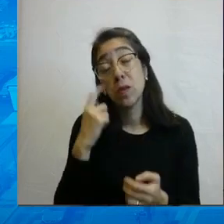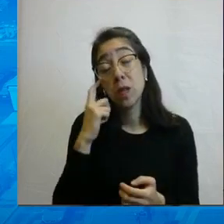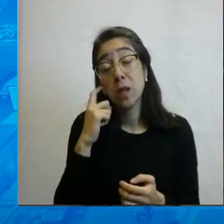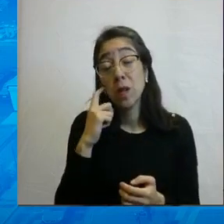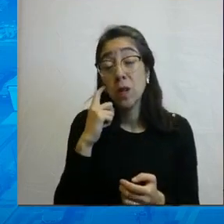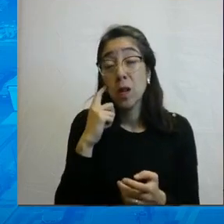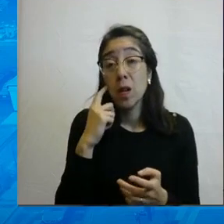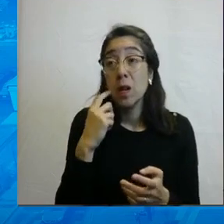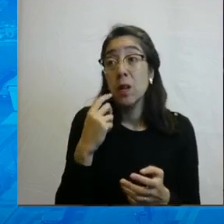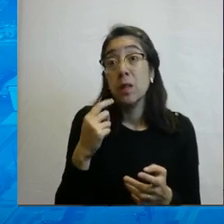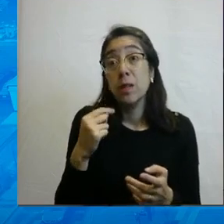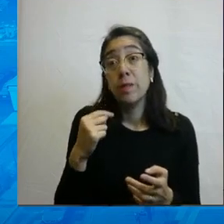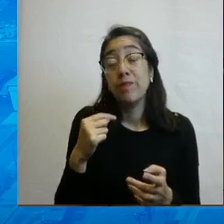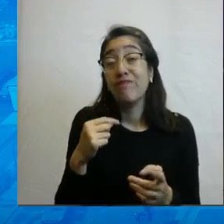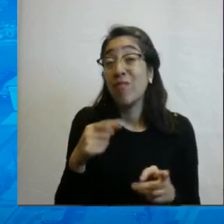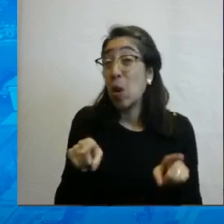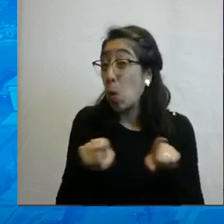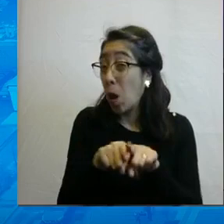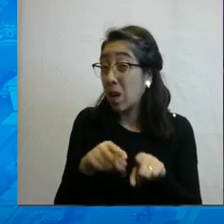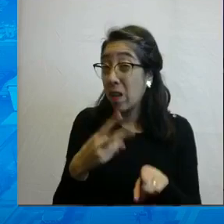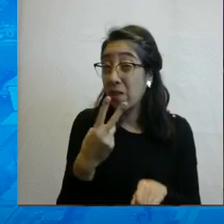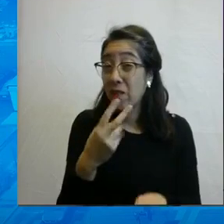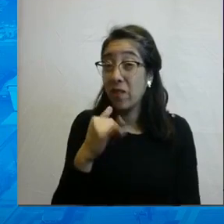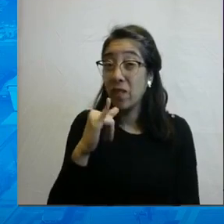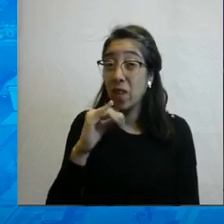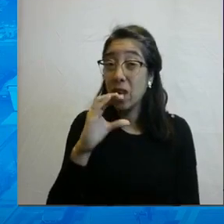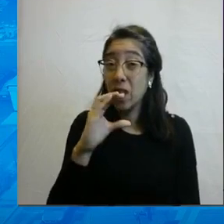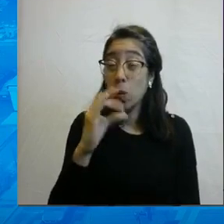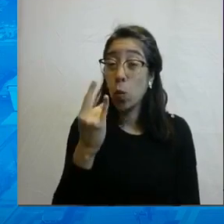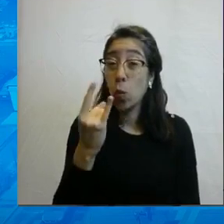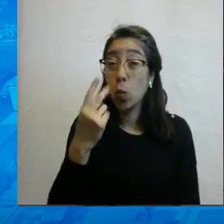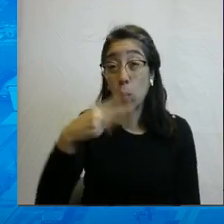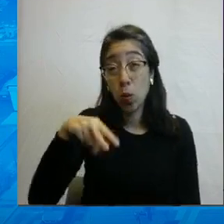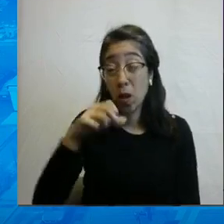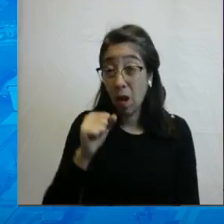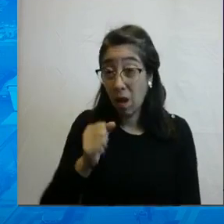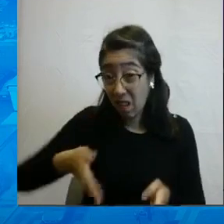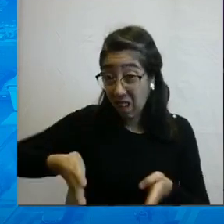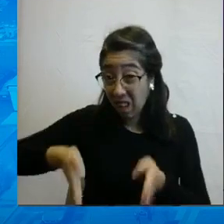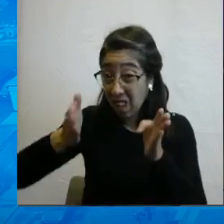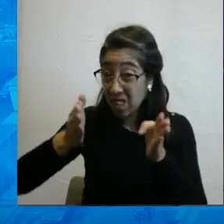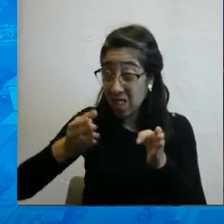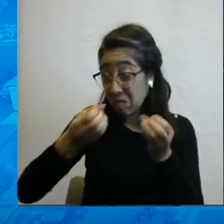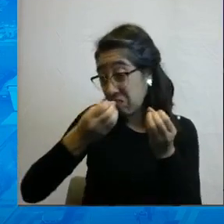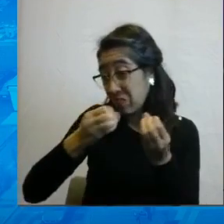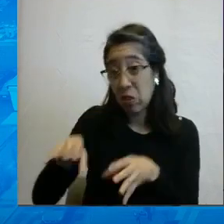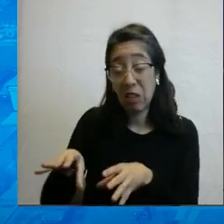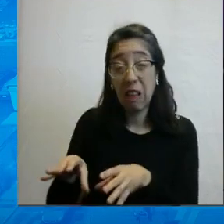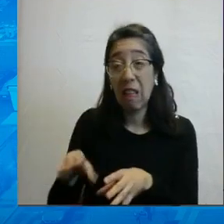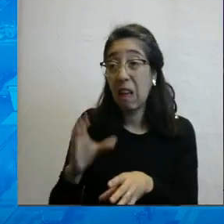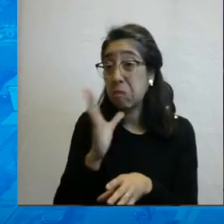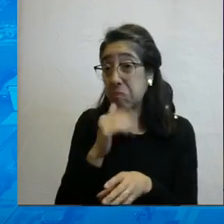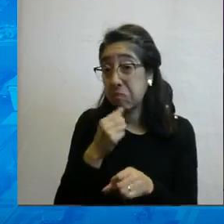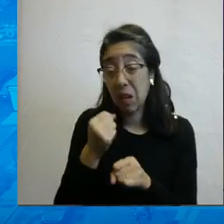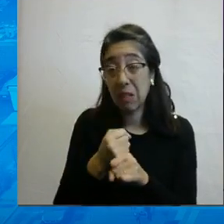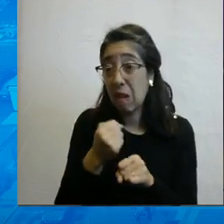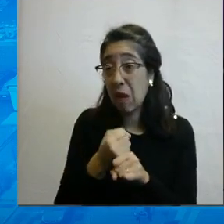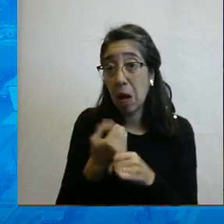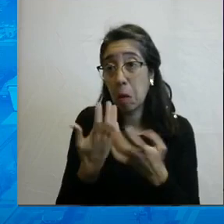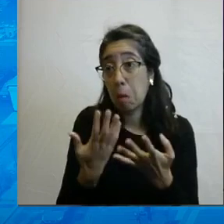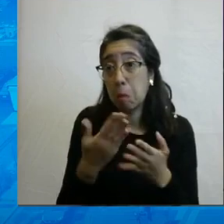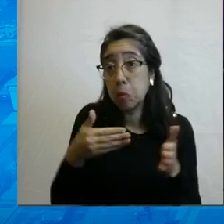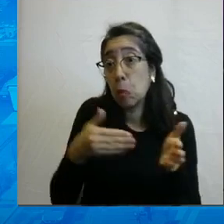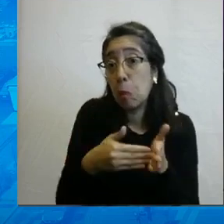que dejen botada la obra, trayendo el perjuicio que trae a los comerciantes y a la gente de Pumaire. Ver este tema también, ojalá citar un